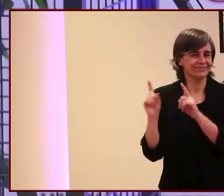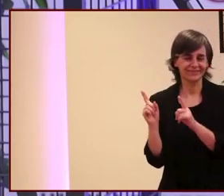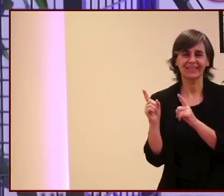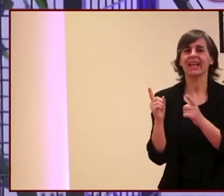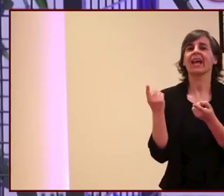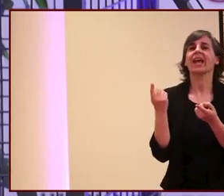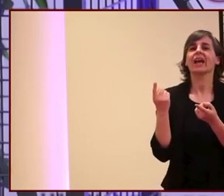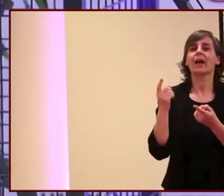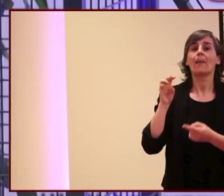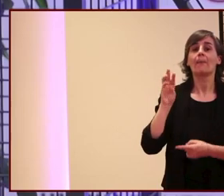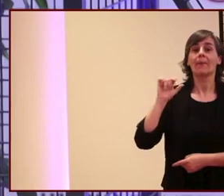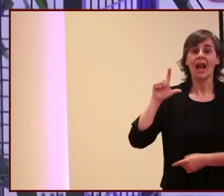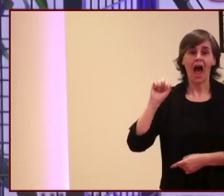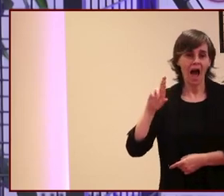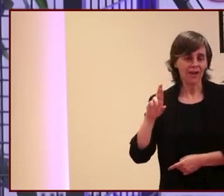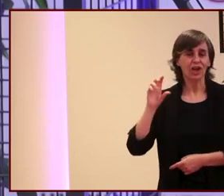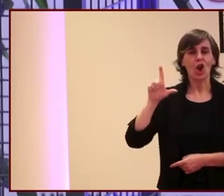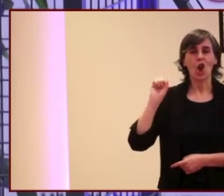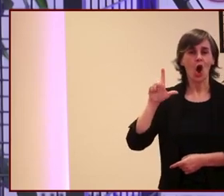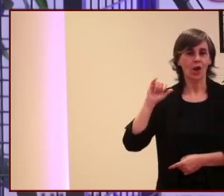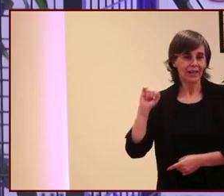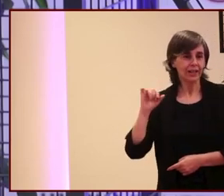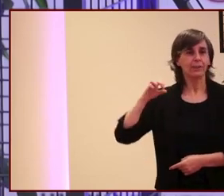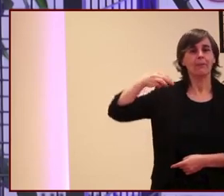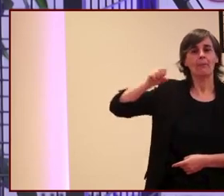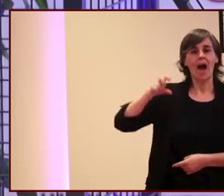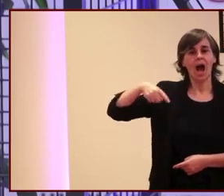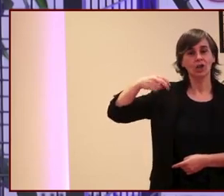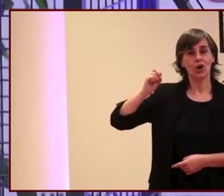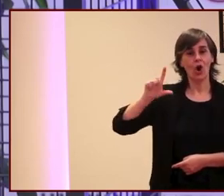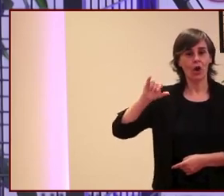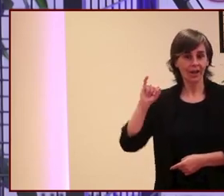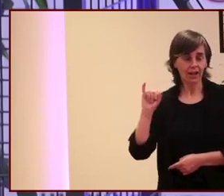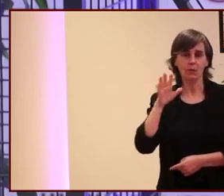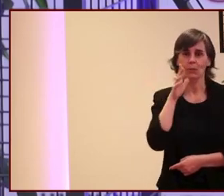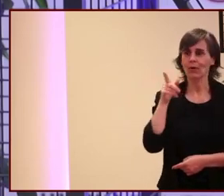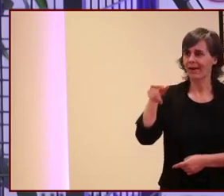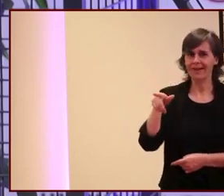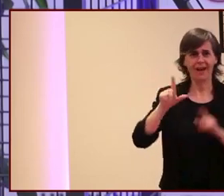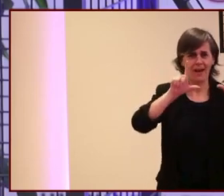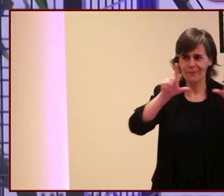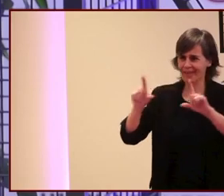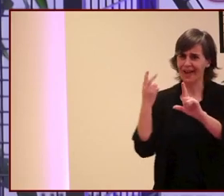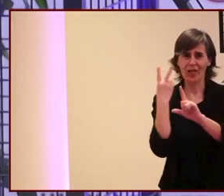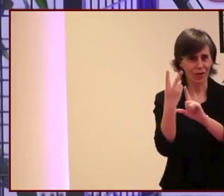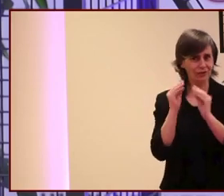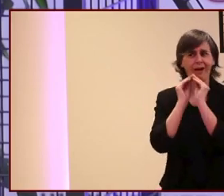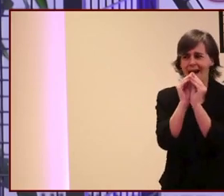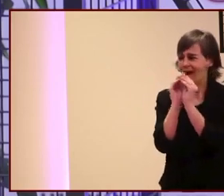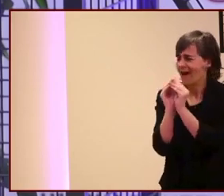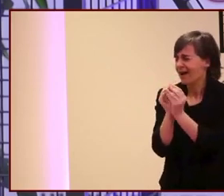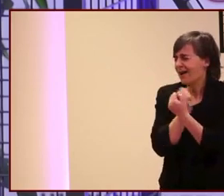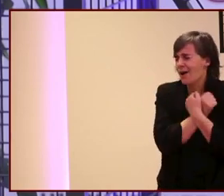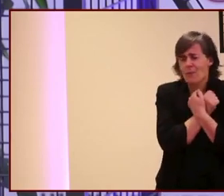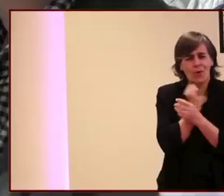loli a berenice y a manoli que hizo dos piezas y lo dio todo con amor